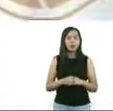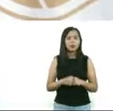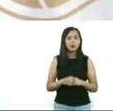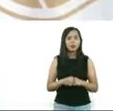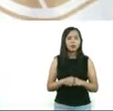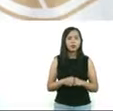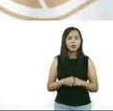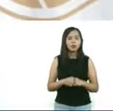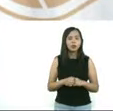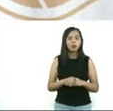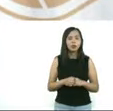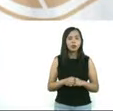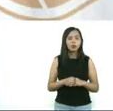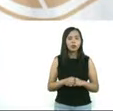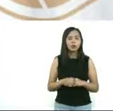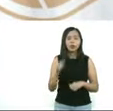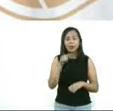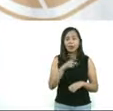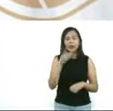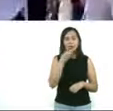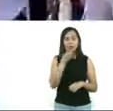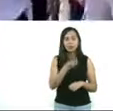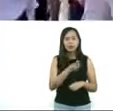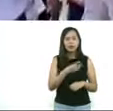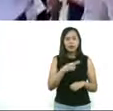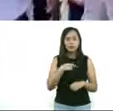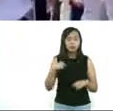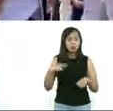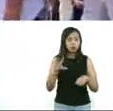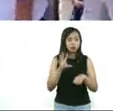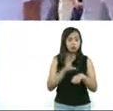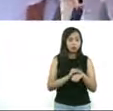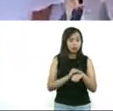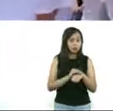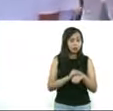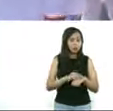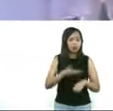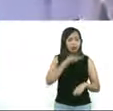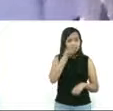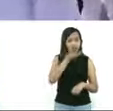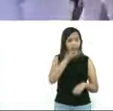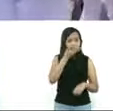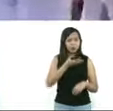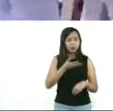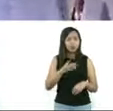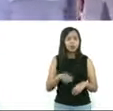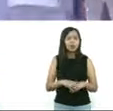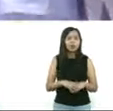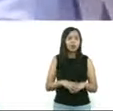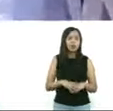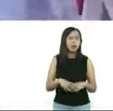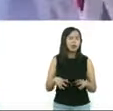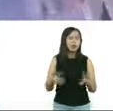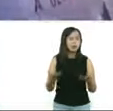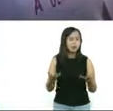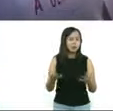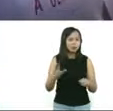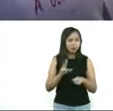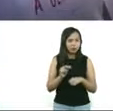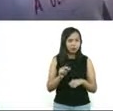Dice, no vamos a permitir. No vamos a permitir que se vuelvan cotidianas las consultas populares. Otra